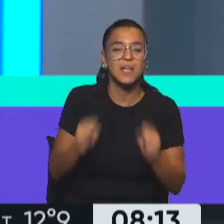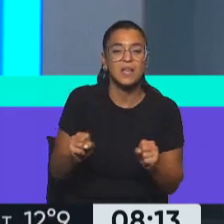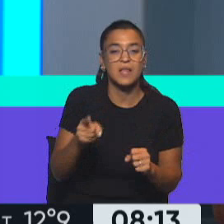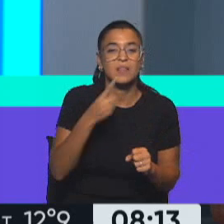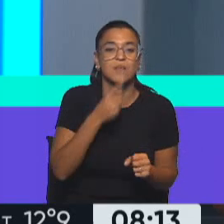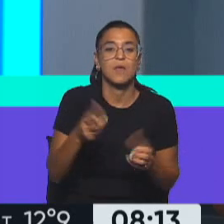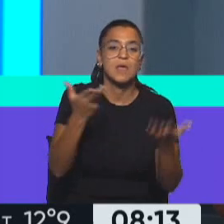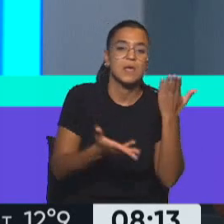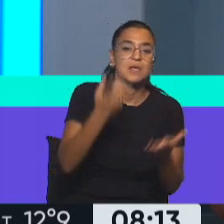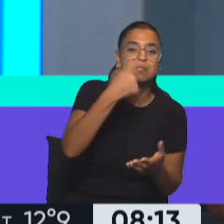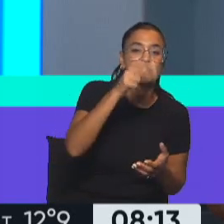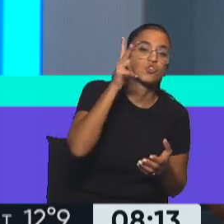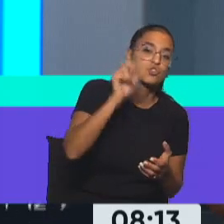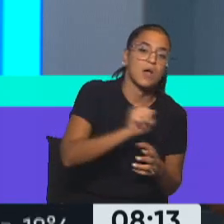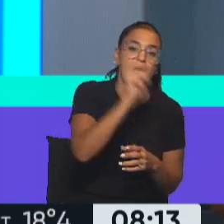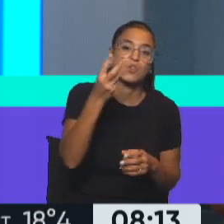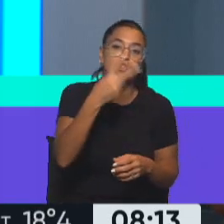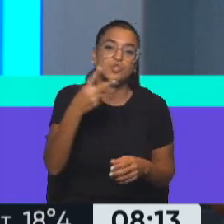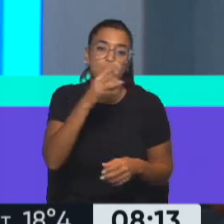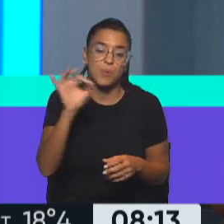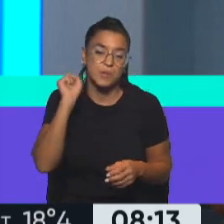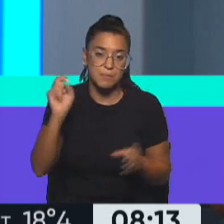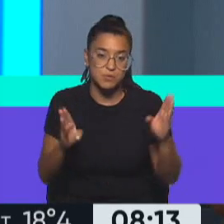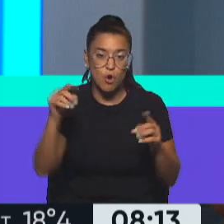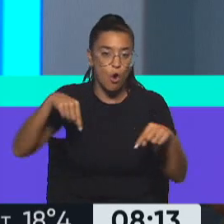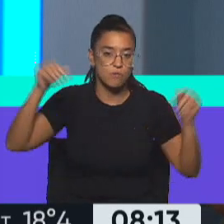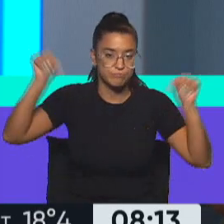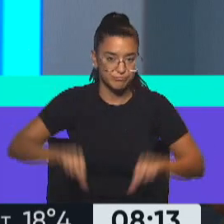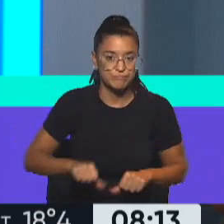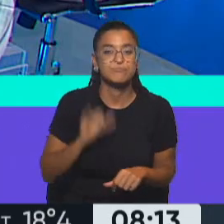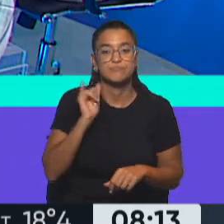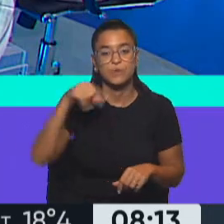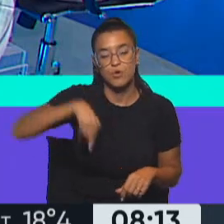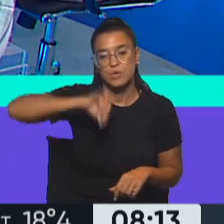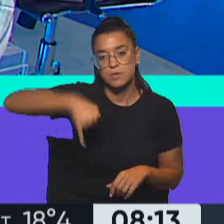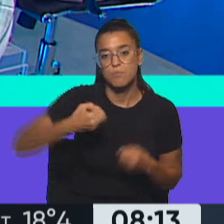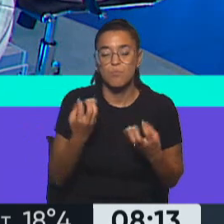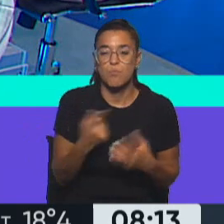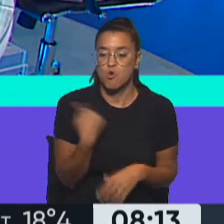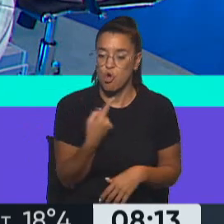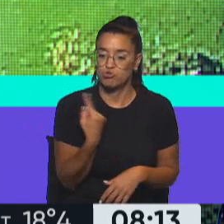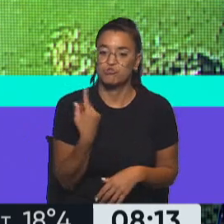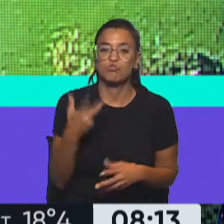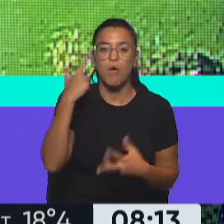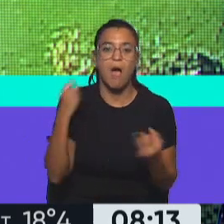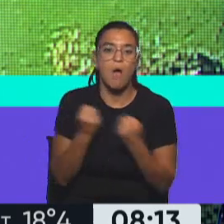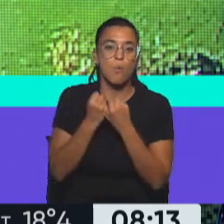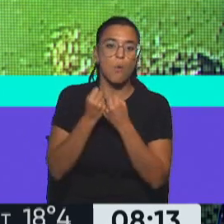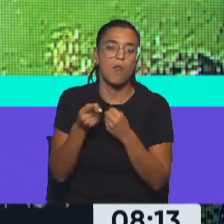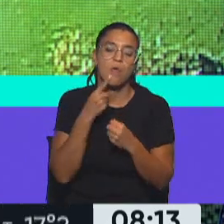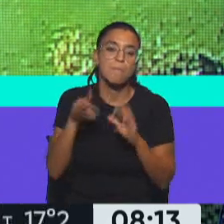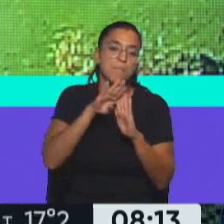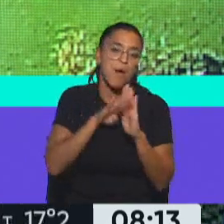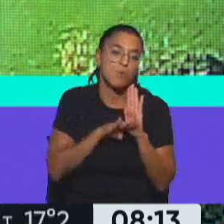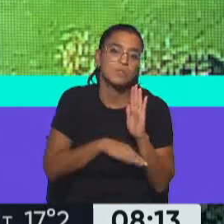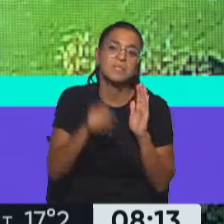un kilo de pan entre 180 y 220 pesos, hoy está caído. No, hoy está totalmente caído, porque aparte cuando nosotros generamos los acuerdos, ponemos las